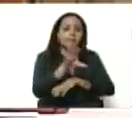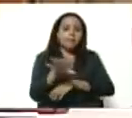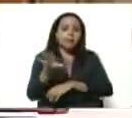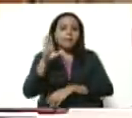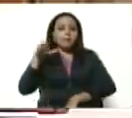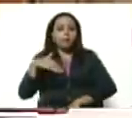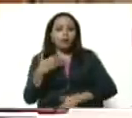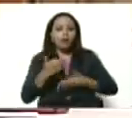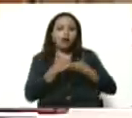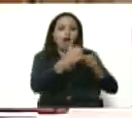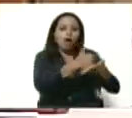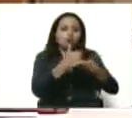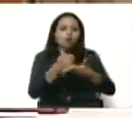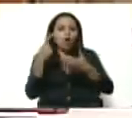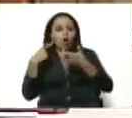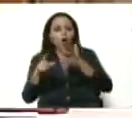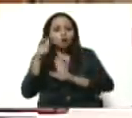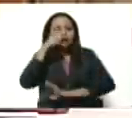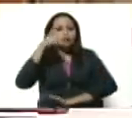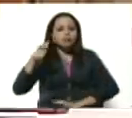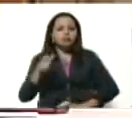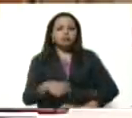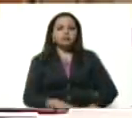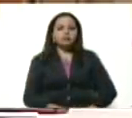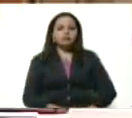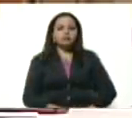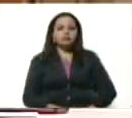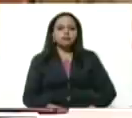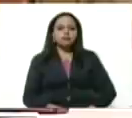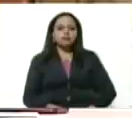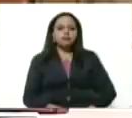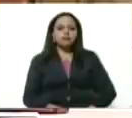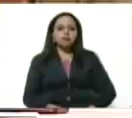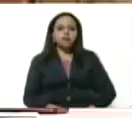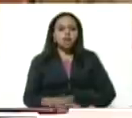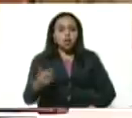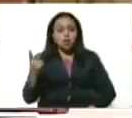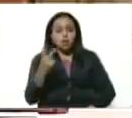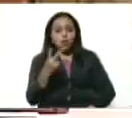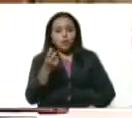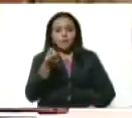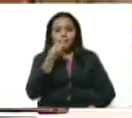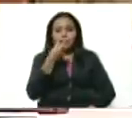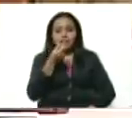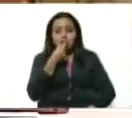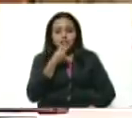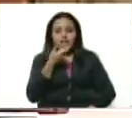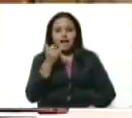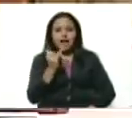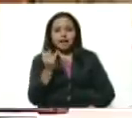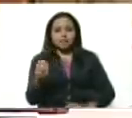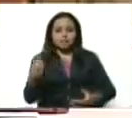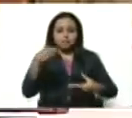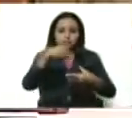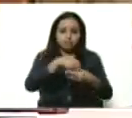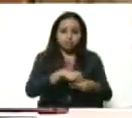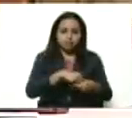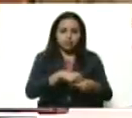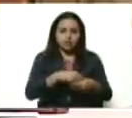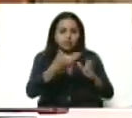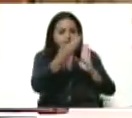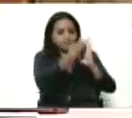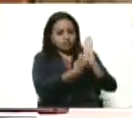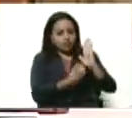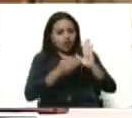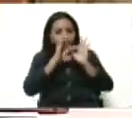a ayudar a otros pues bueno estos dos extraordinarios medicamentos han sido incorporados a nuestros